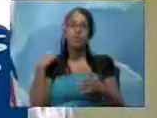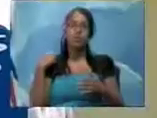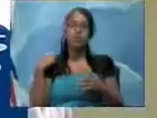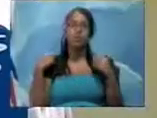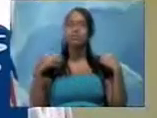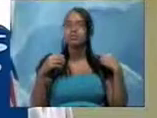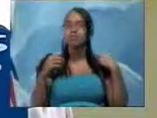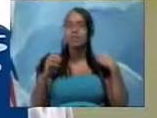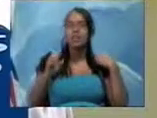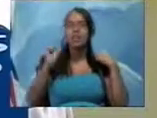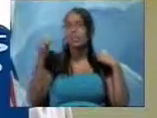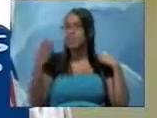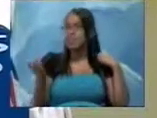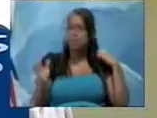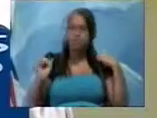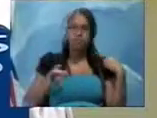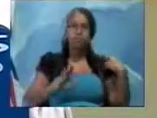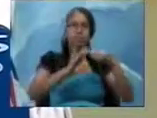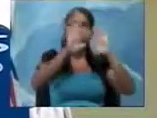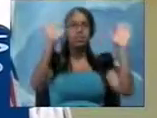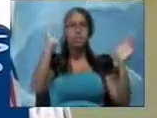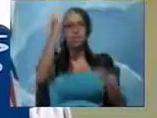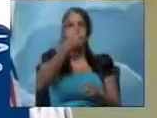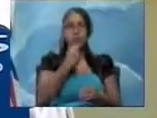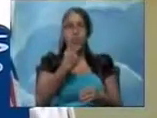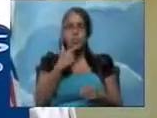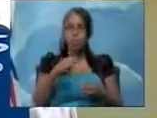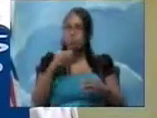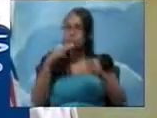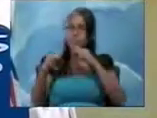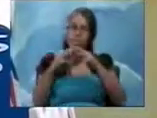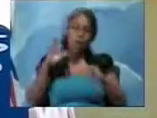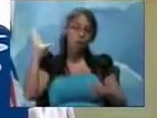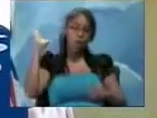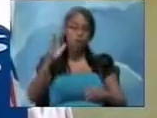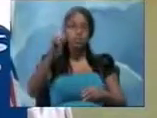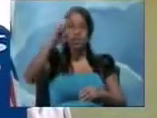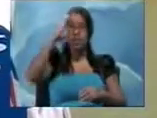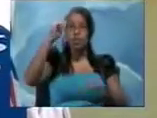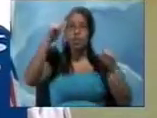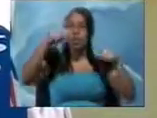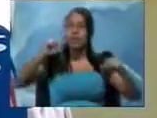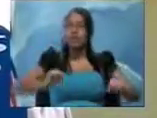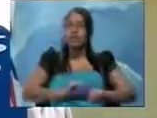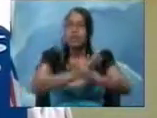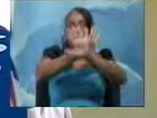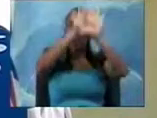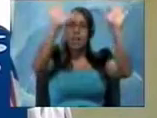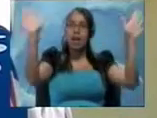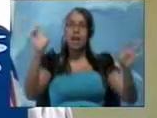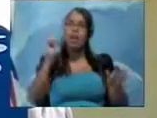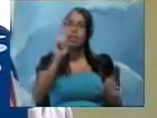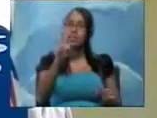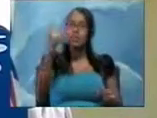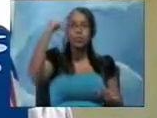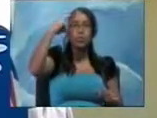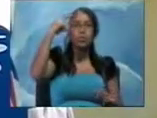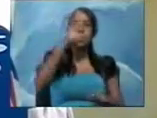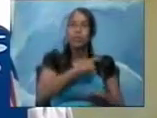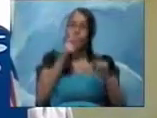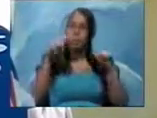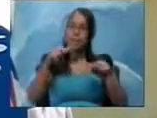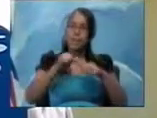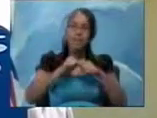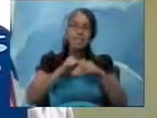qué Maravilloso y hermoso mensaje nos trae Dios en esta mañana el segundo día de esta de esta